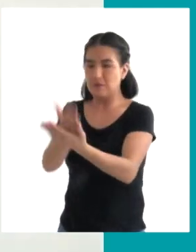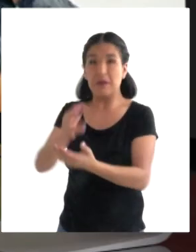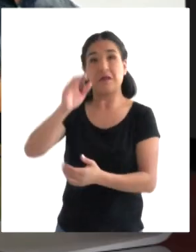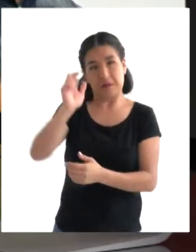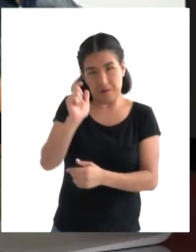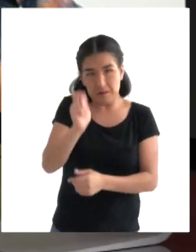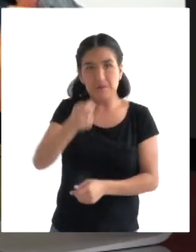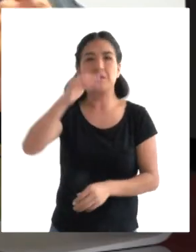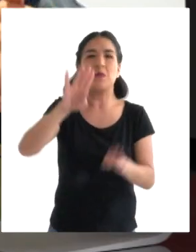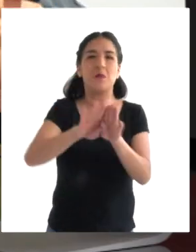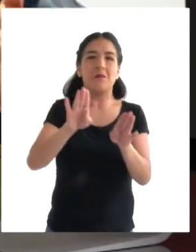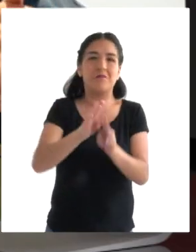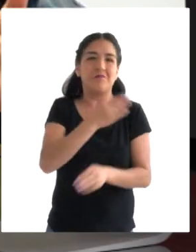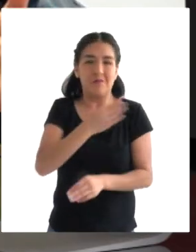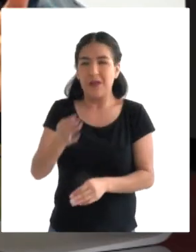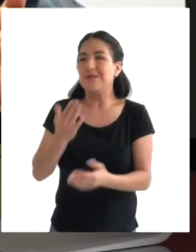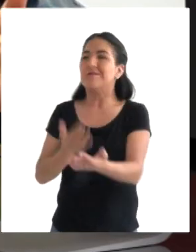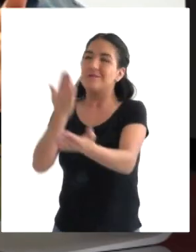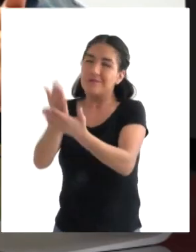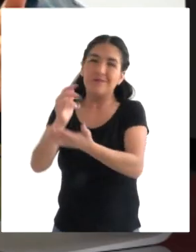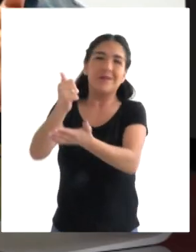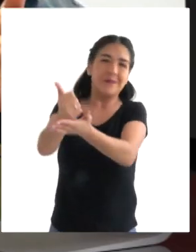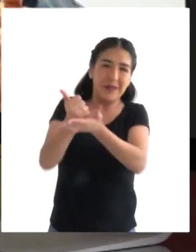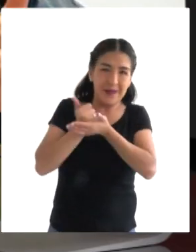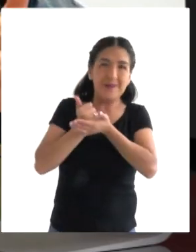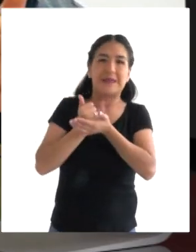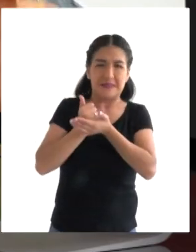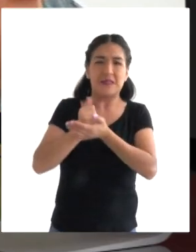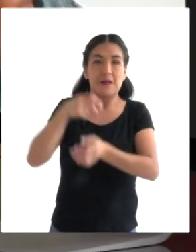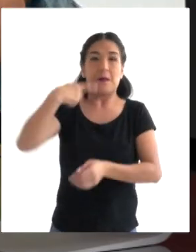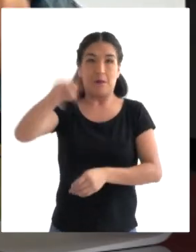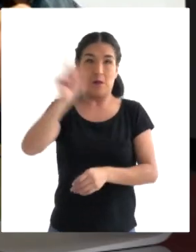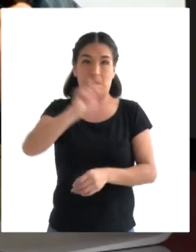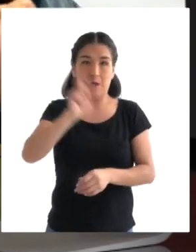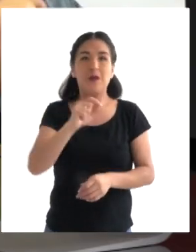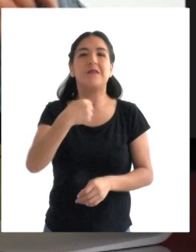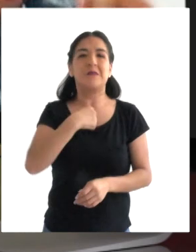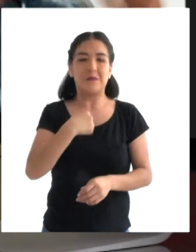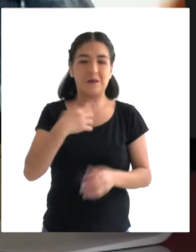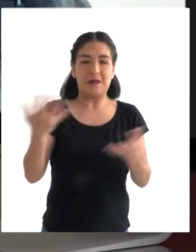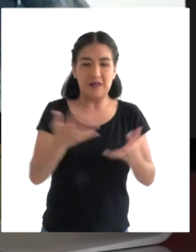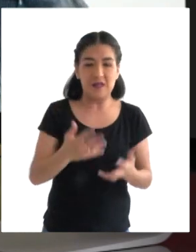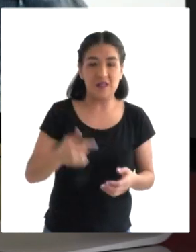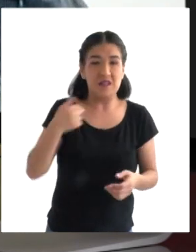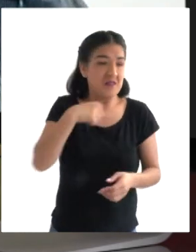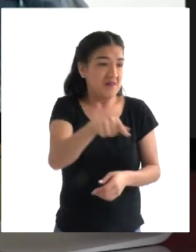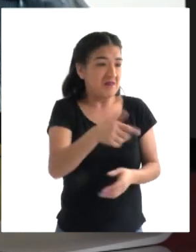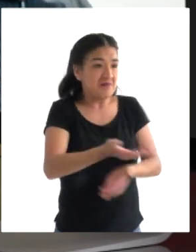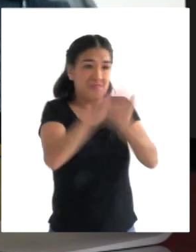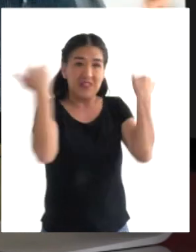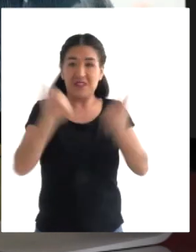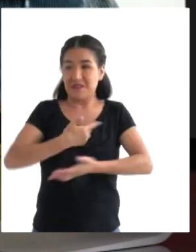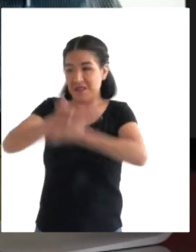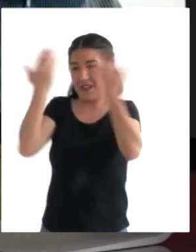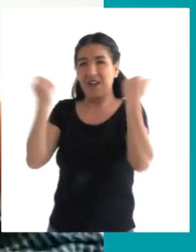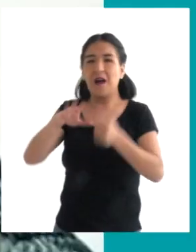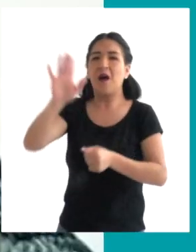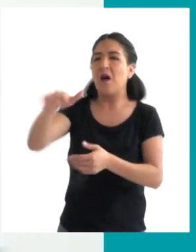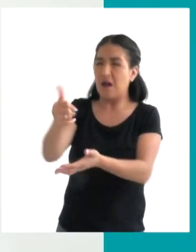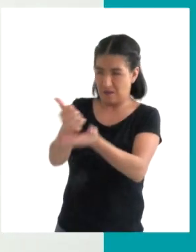ayuda. Cuando la gente pedimos ayuda, entonces nos responsabilizamos de nuestra ignorancia y decir, esto no lo sé hacer, oye, ¿me